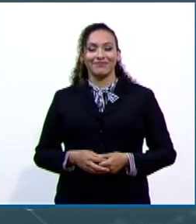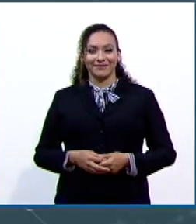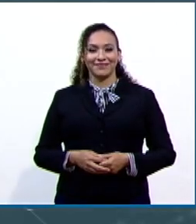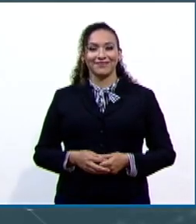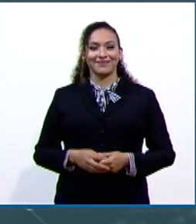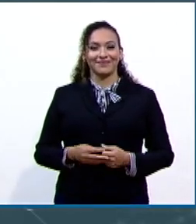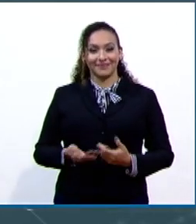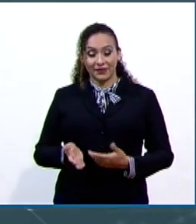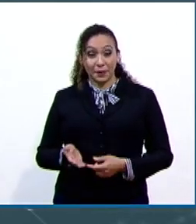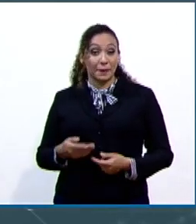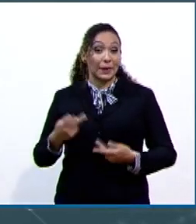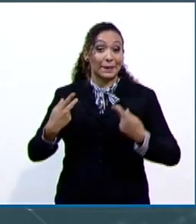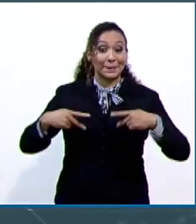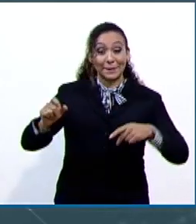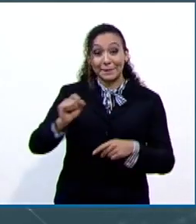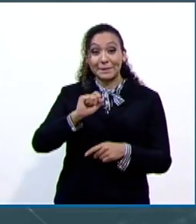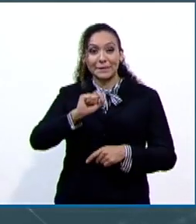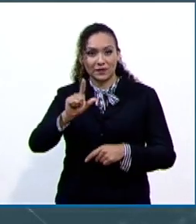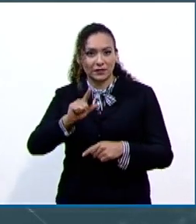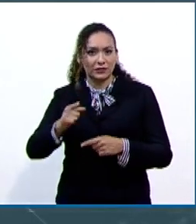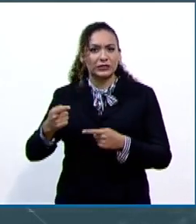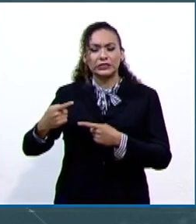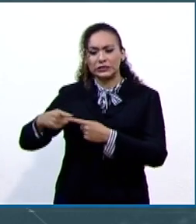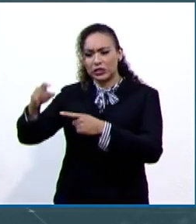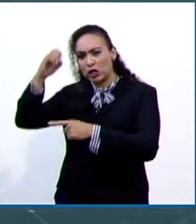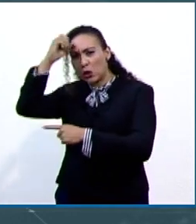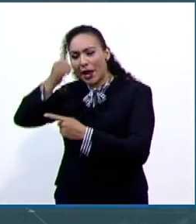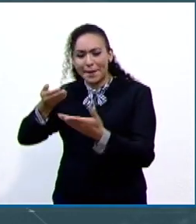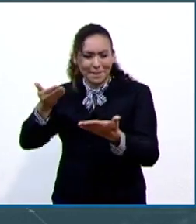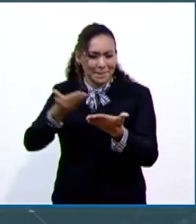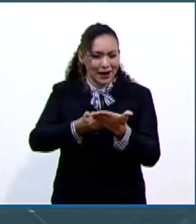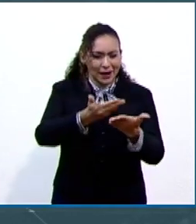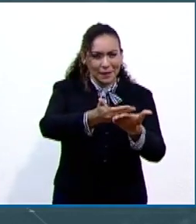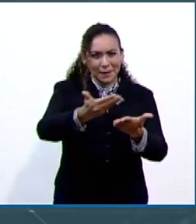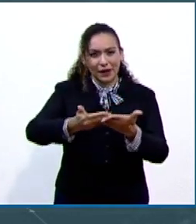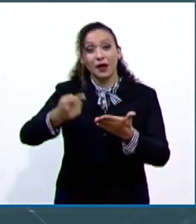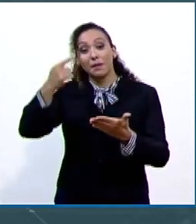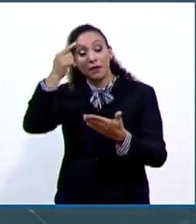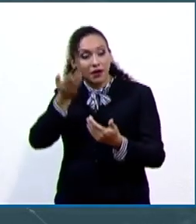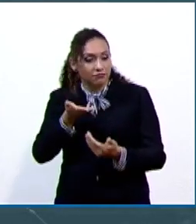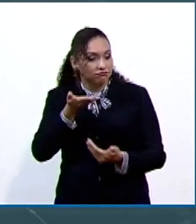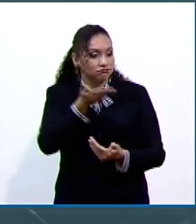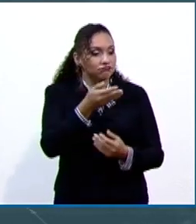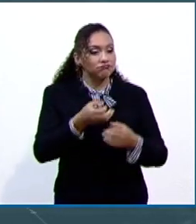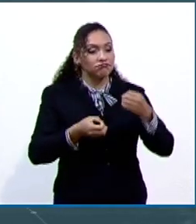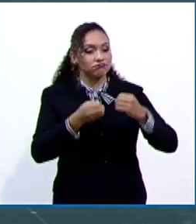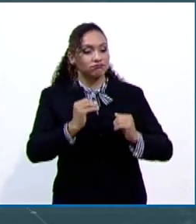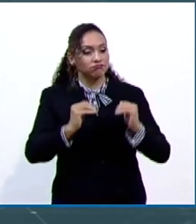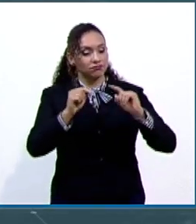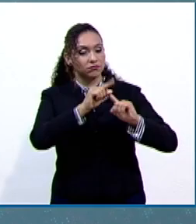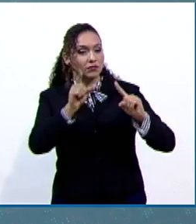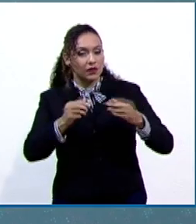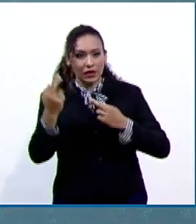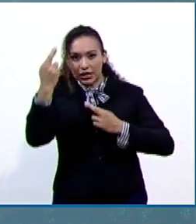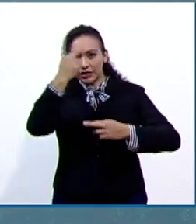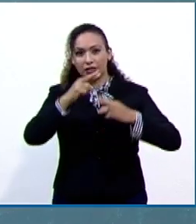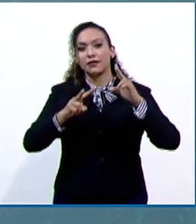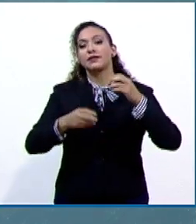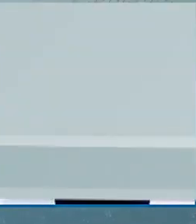Presentan académicos amicus curiae para que la Corte revise reforma constitucional en materia de justicia.